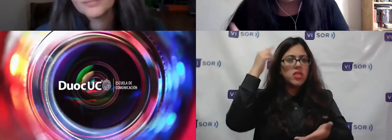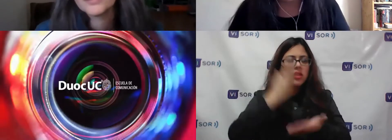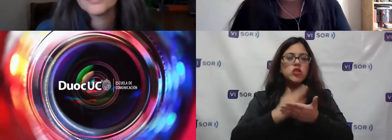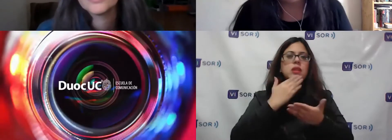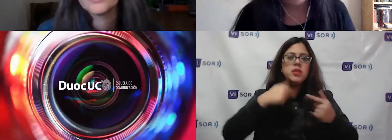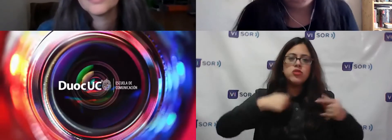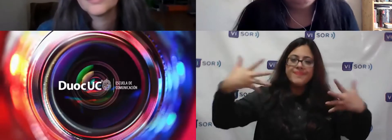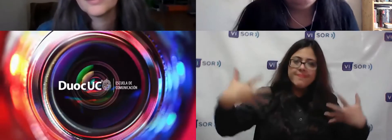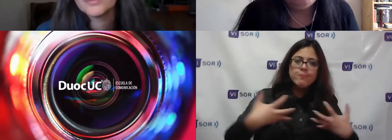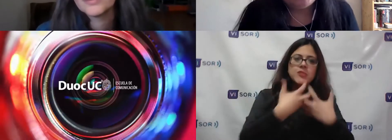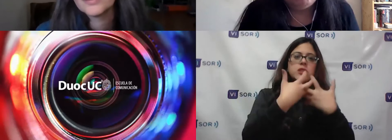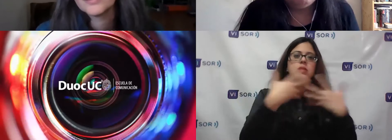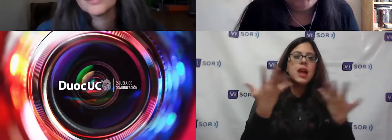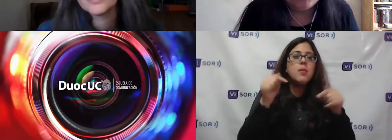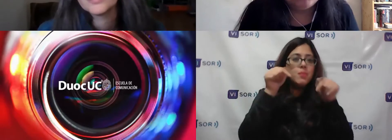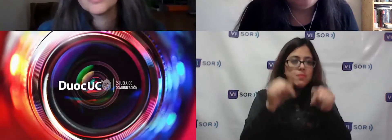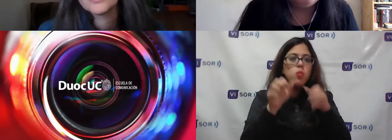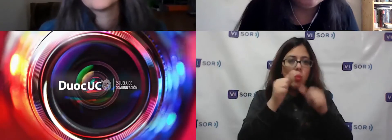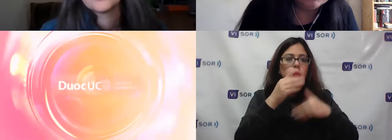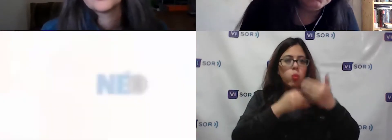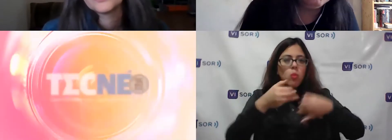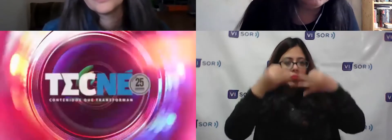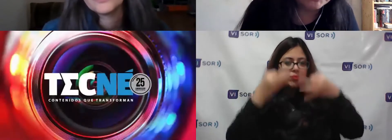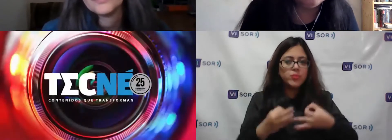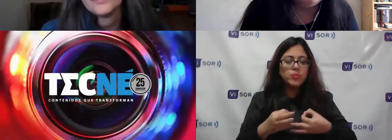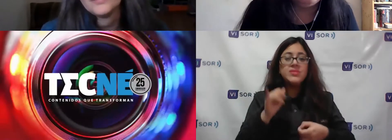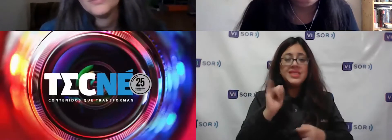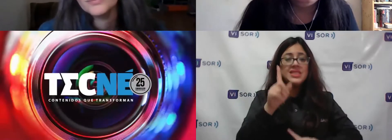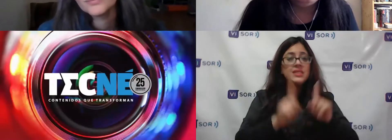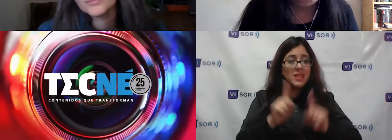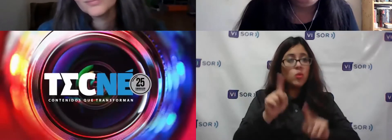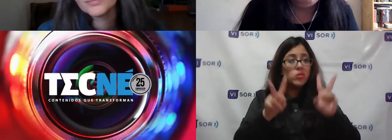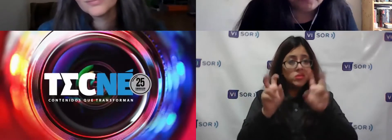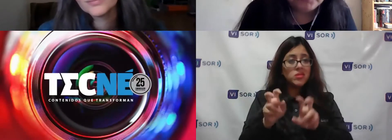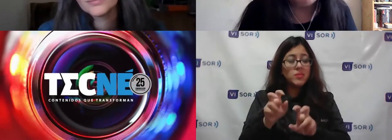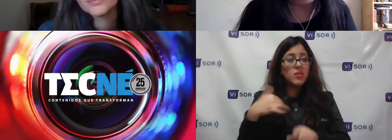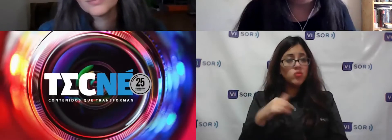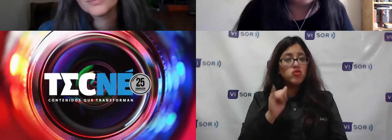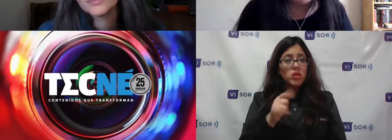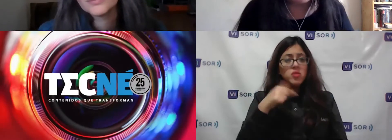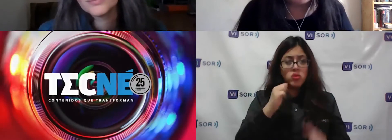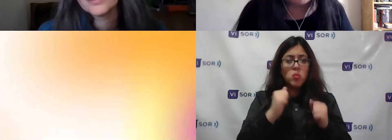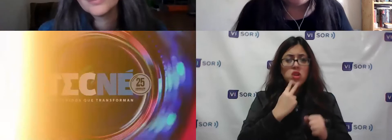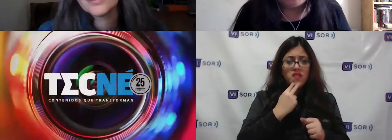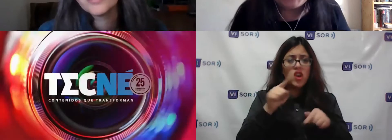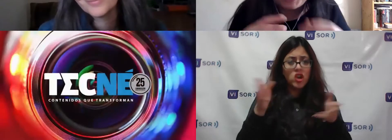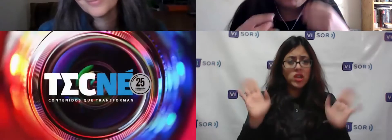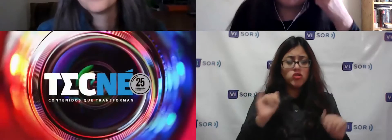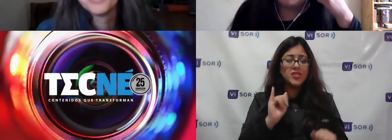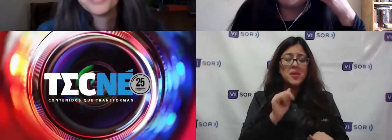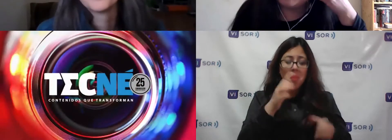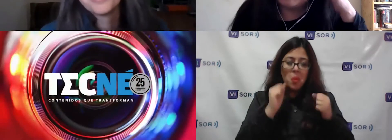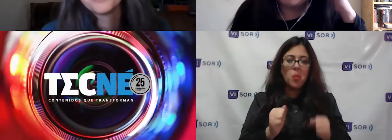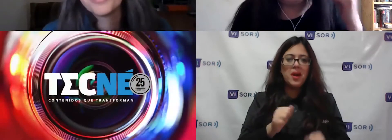para que eso se exprese la mejor manera y si tiene algunos costos sí pero puedo vivir con esos costos por así decirlo es que digamos